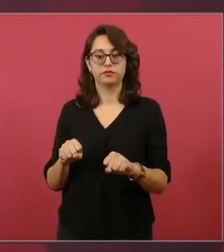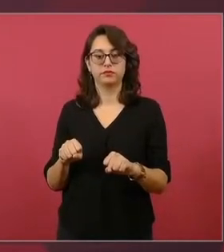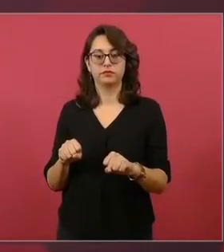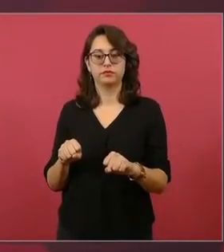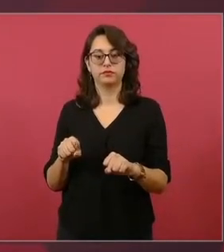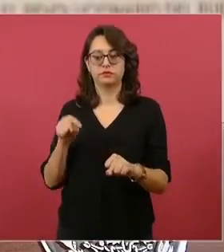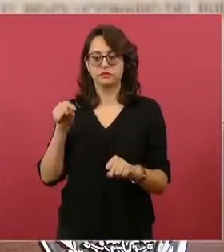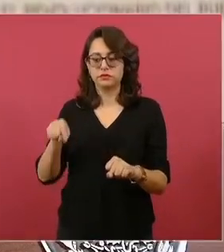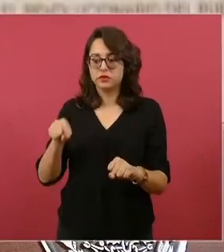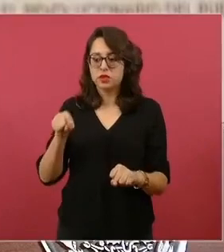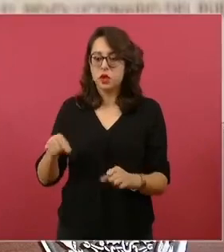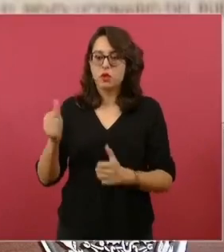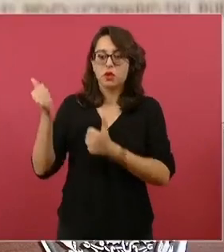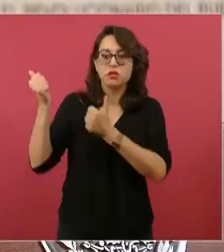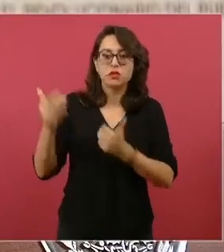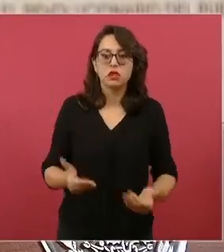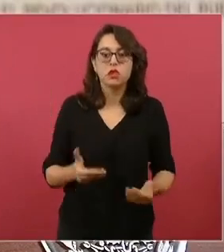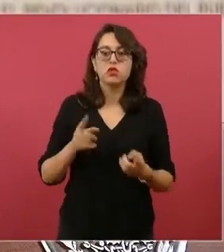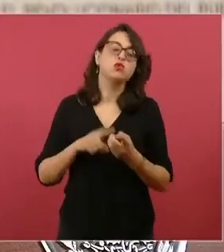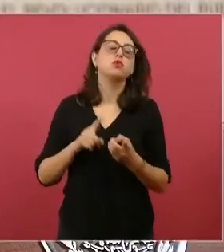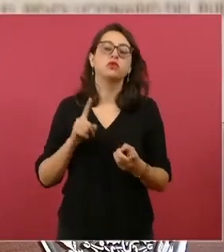de China.